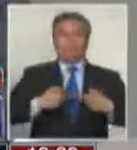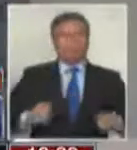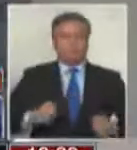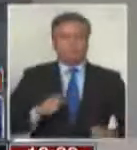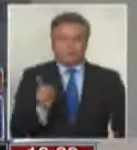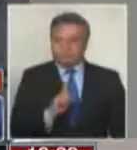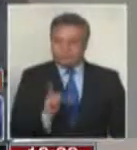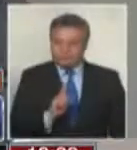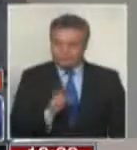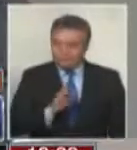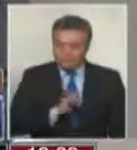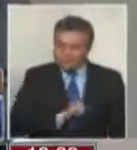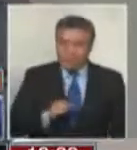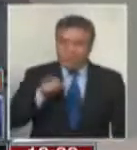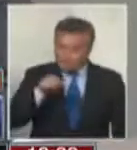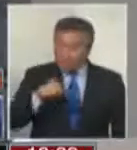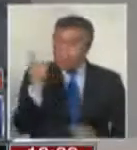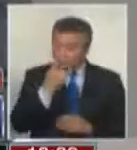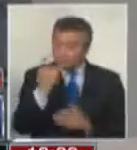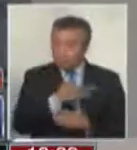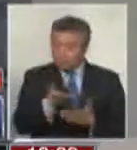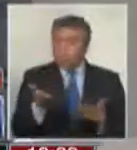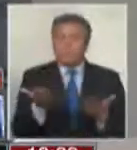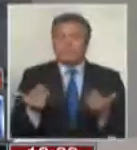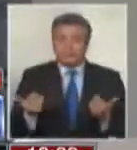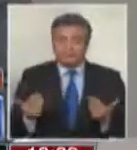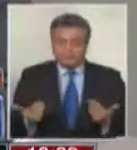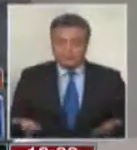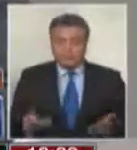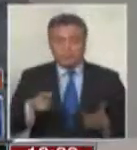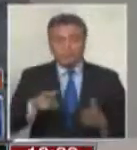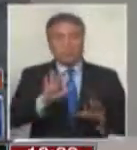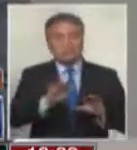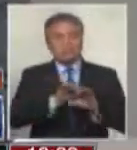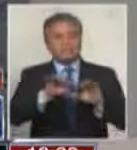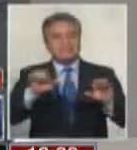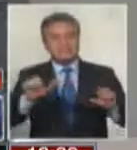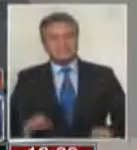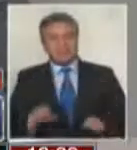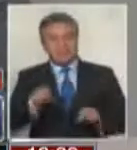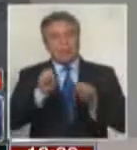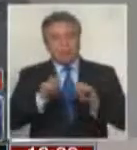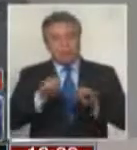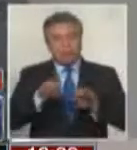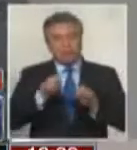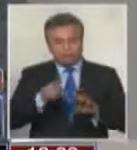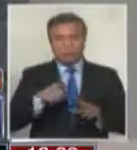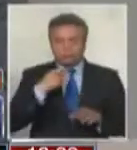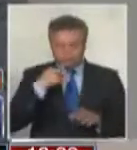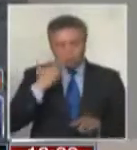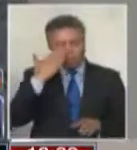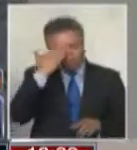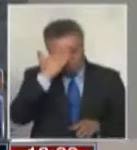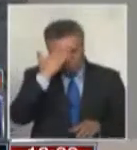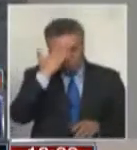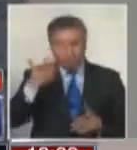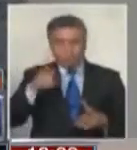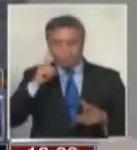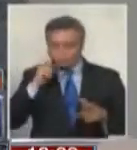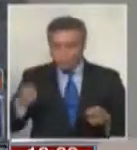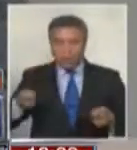estas universidades pero también nos preocupa el sistema de educación superior en su conjunto nos preocupan los aportes que hay en el presupuesto